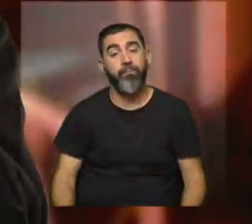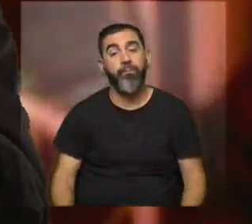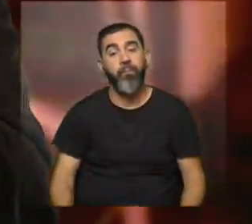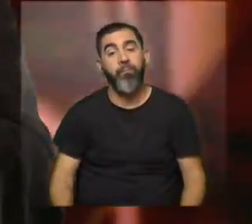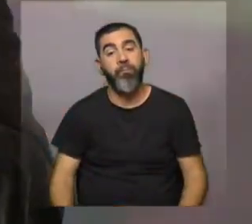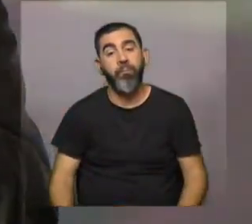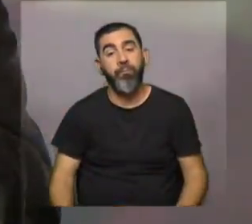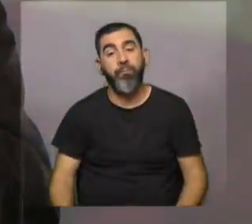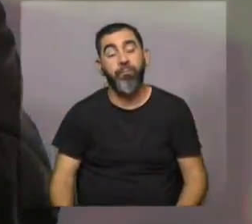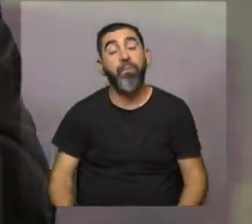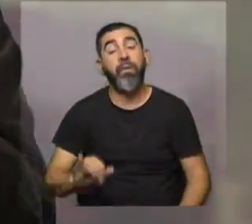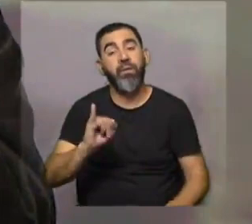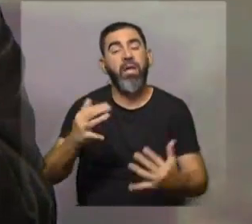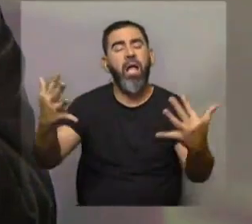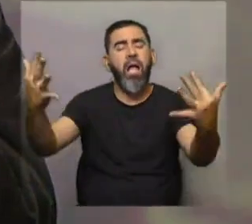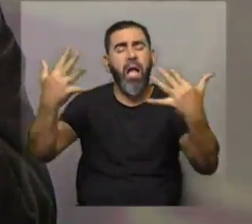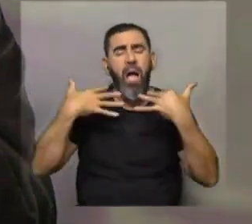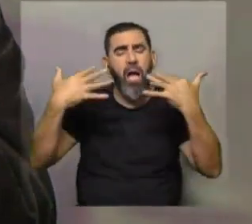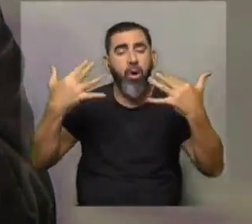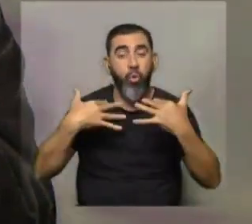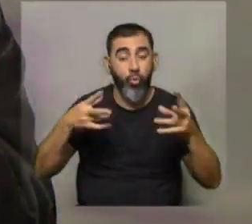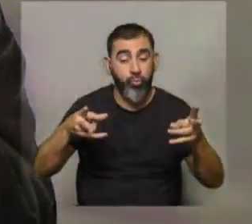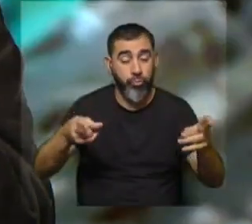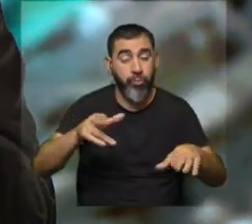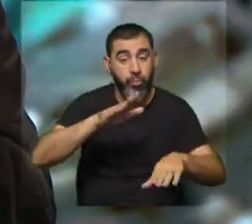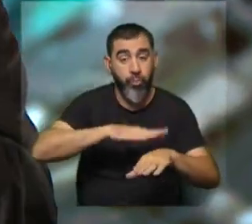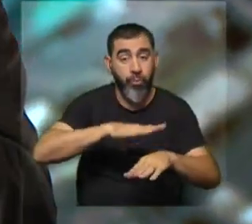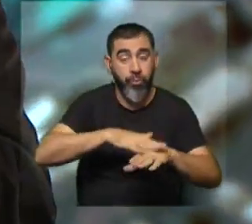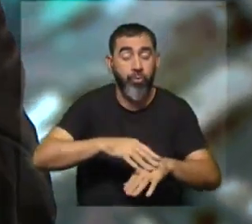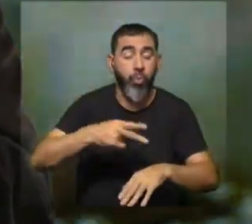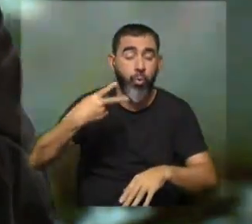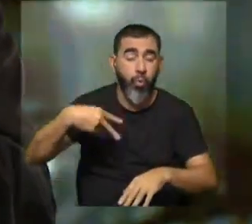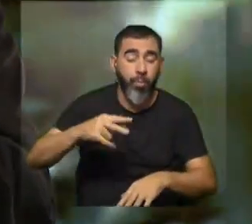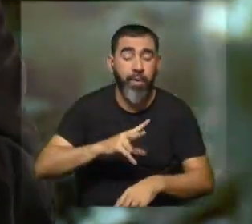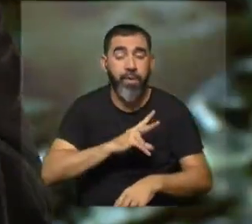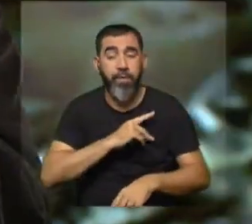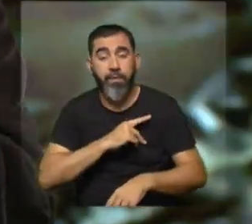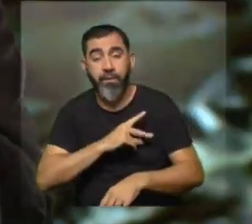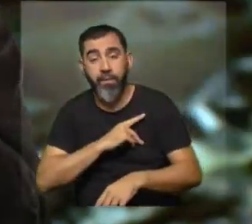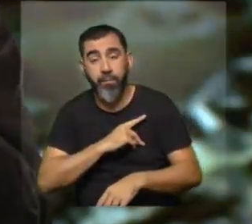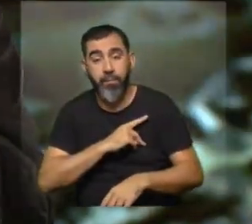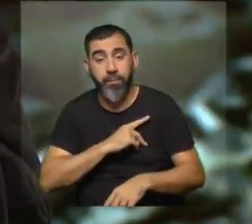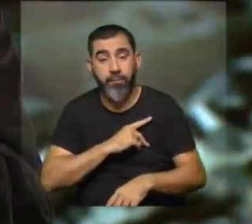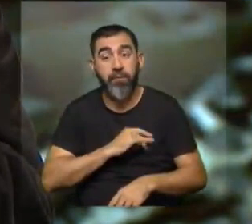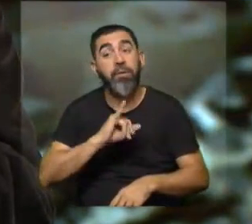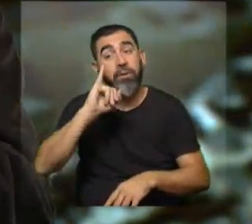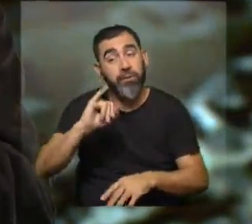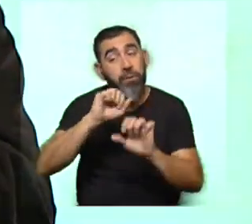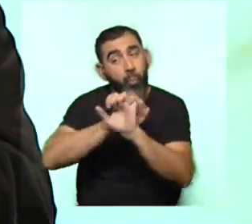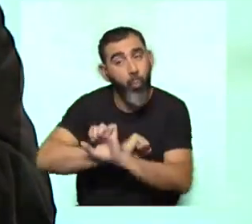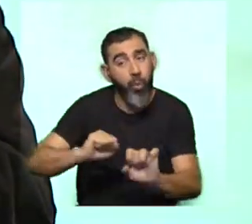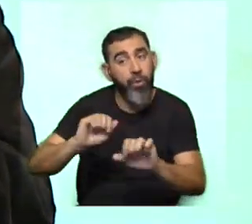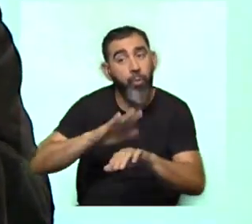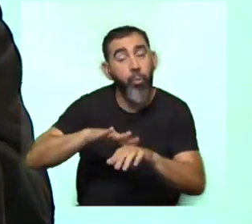sí hubo olas de calor durante esa sequía, que son noviembre, diciembre, que sí se pueden asociar al